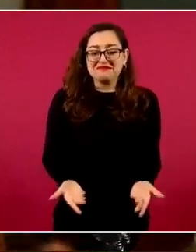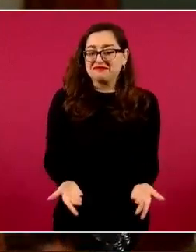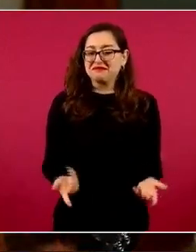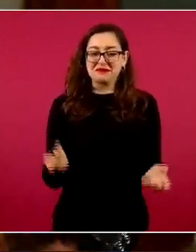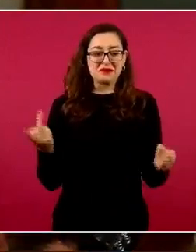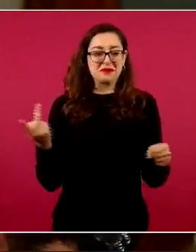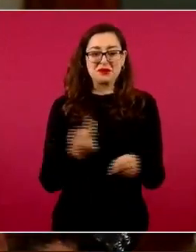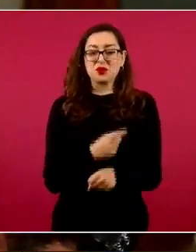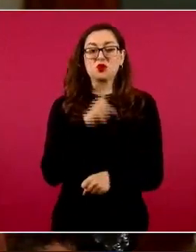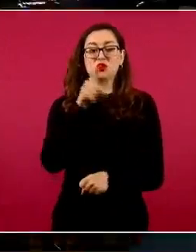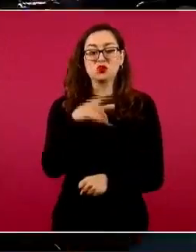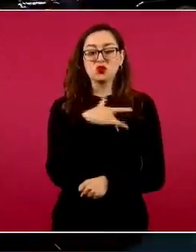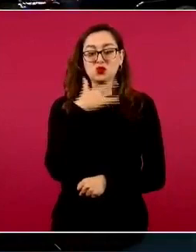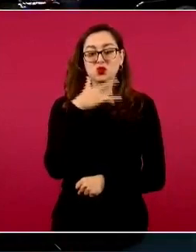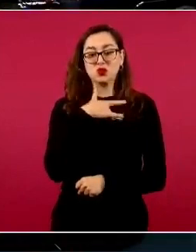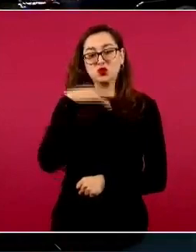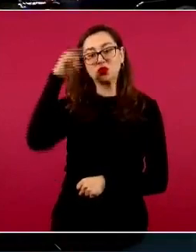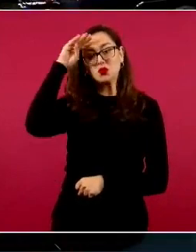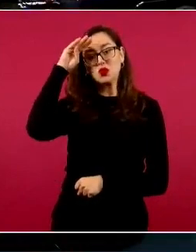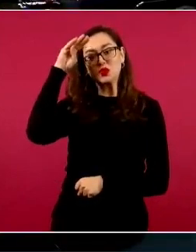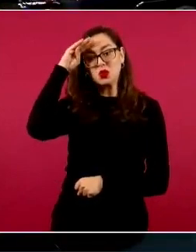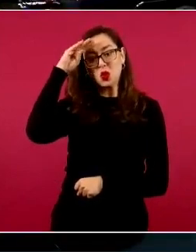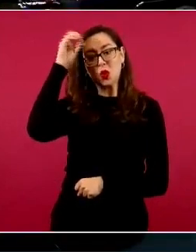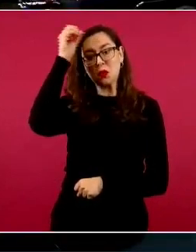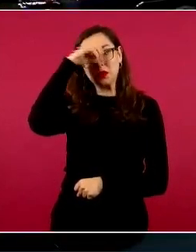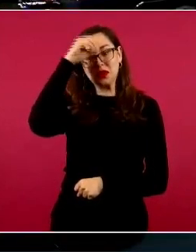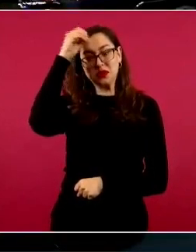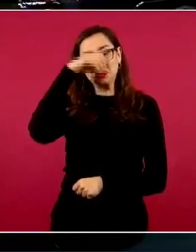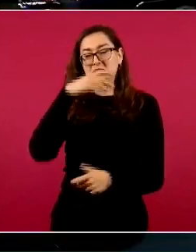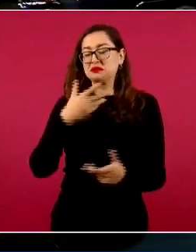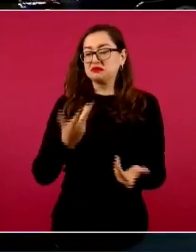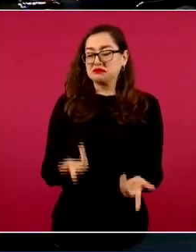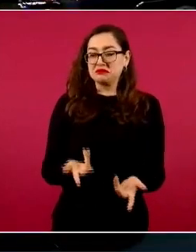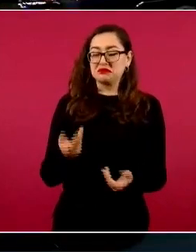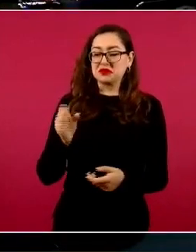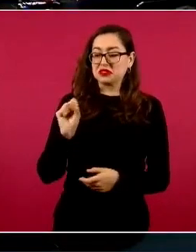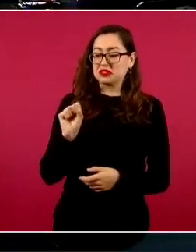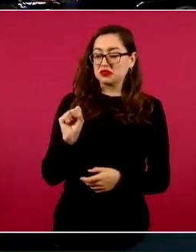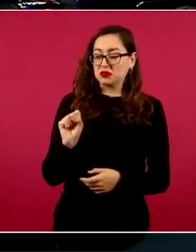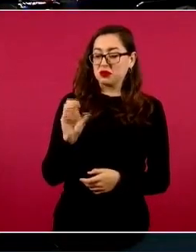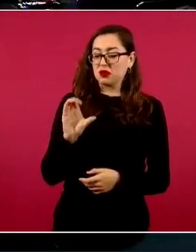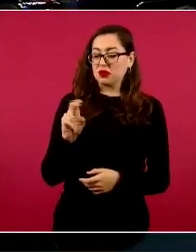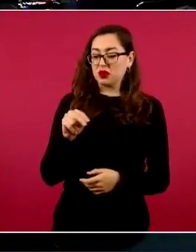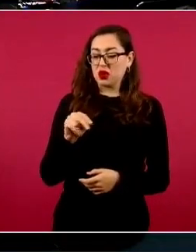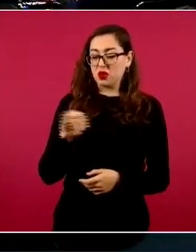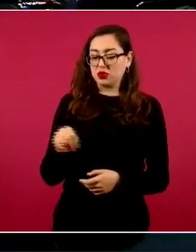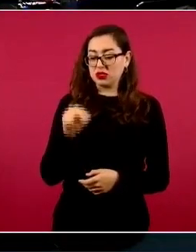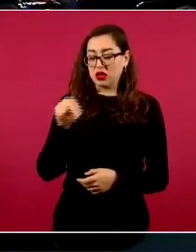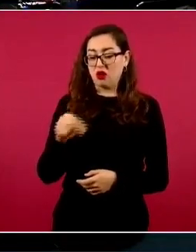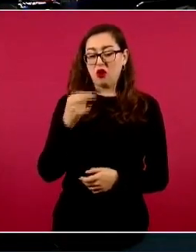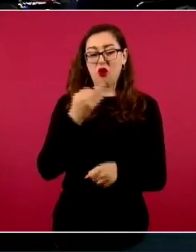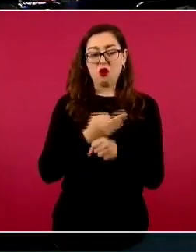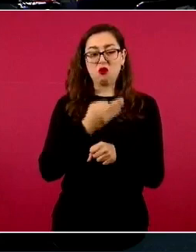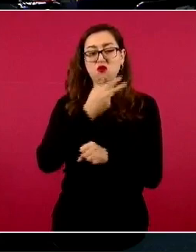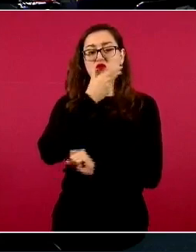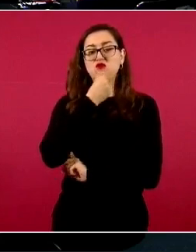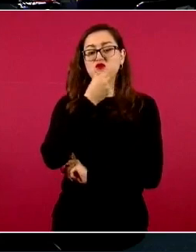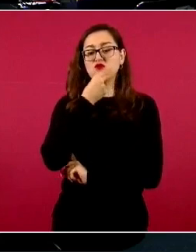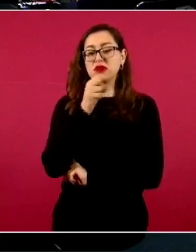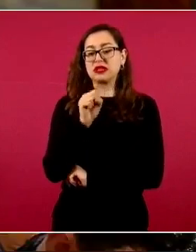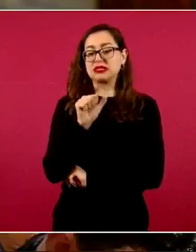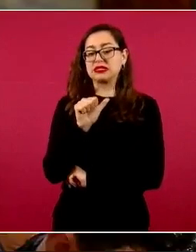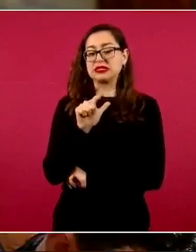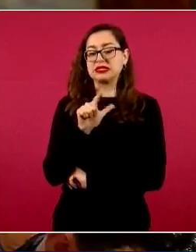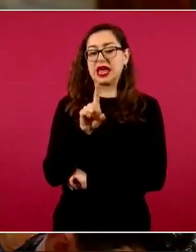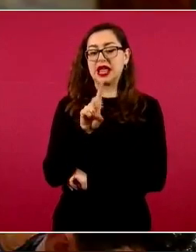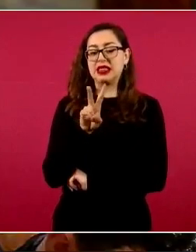desde su perspectiva y una reflexión, cómo deja Saldívar la Corte, dado a que usted también lo sabe, que en